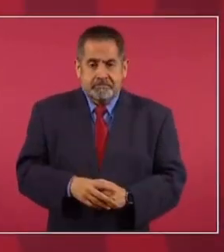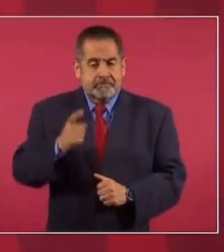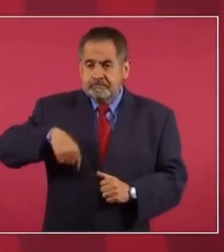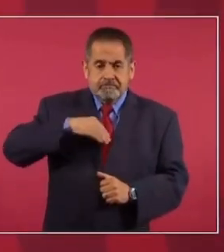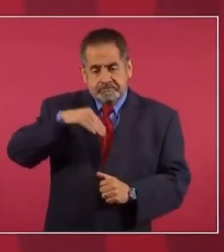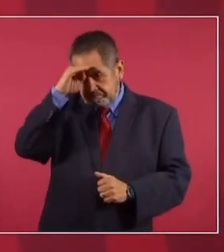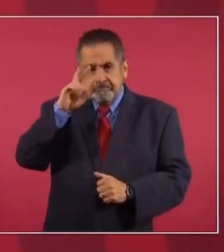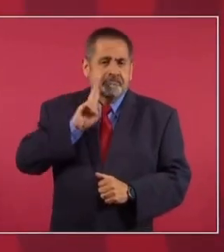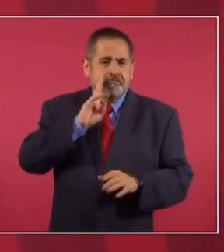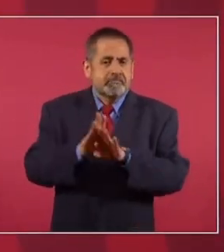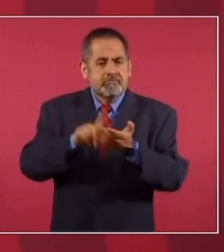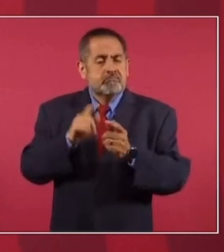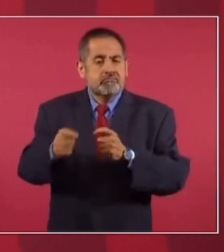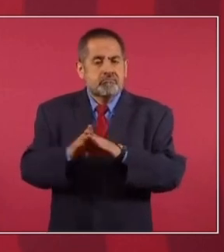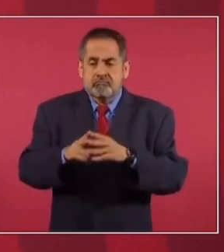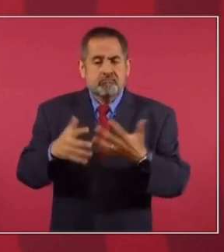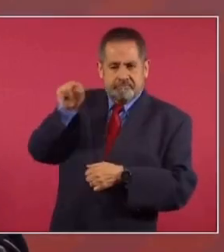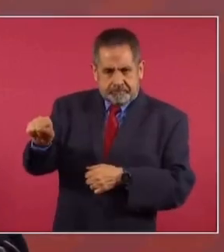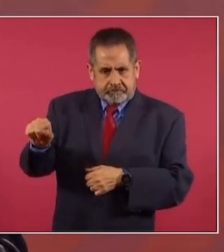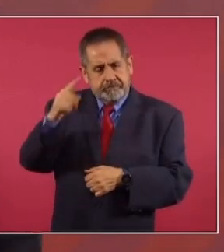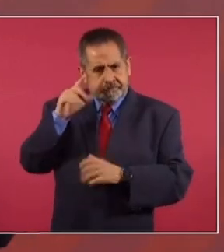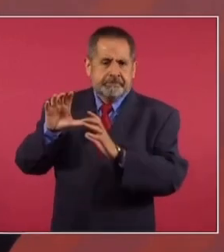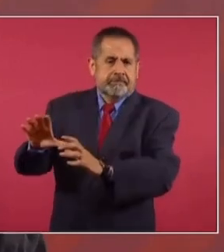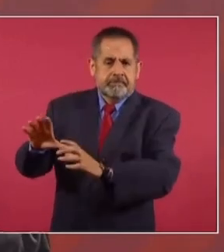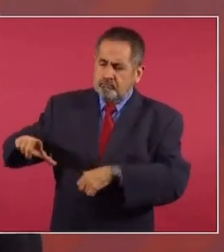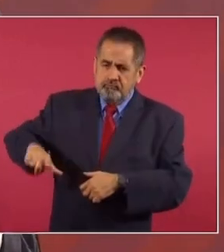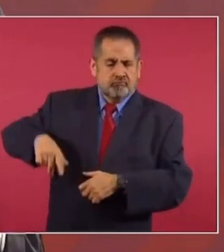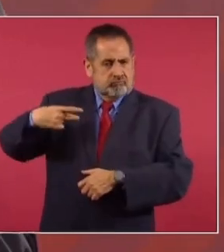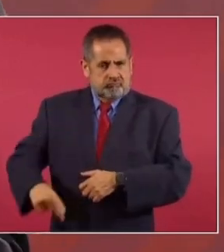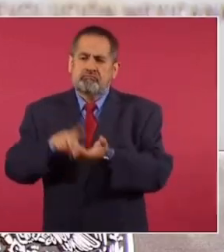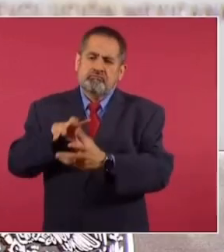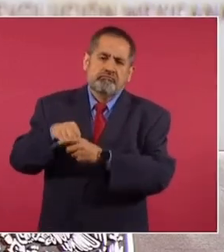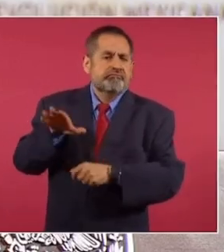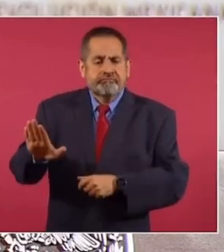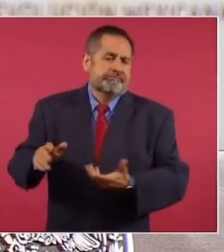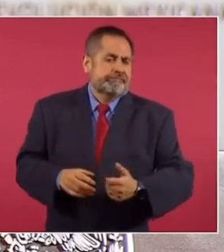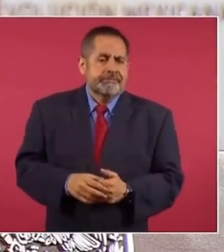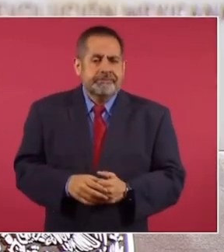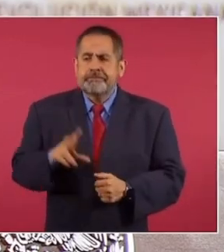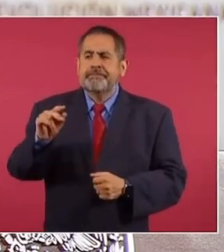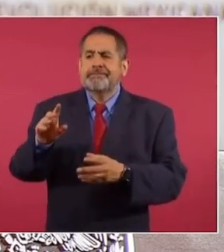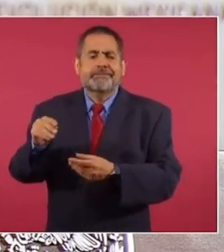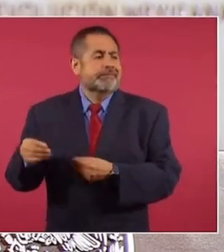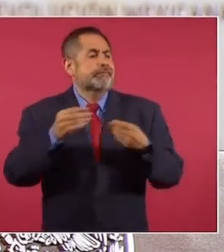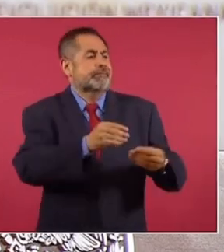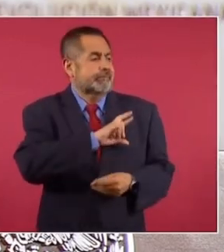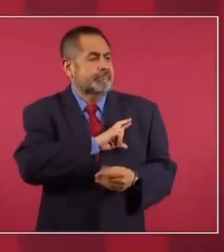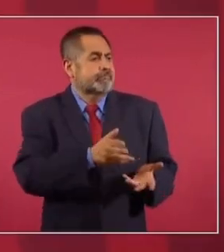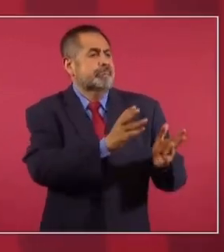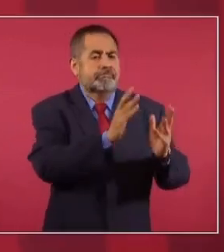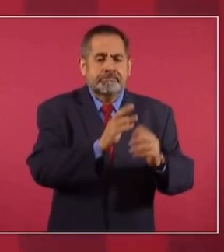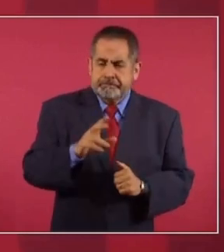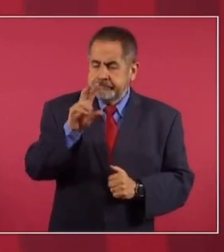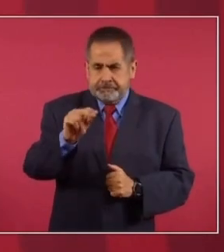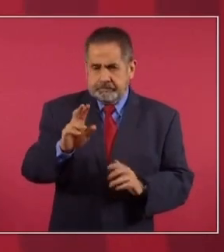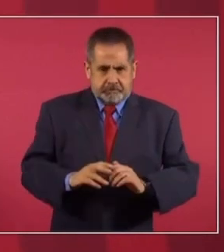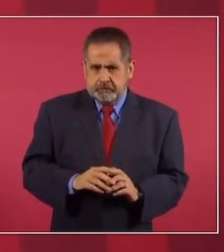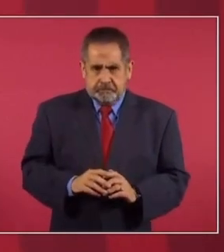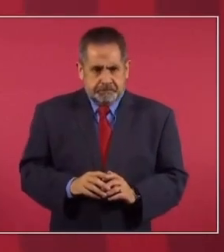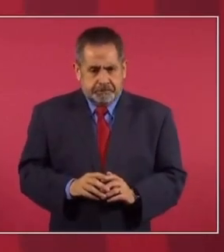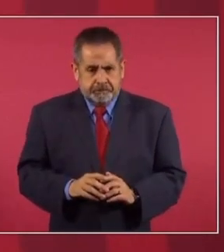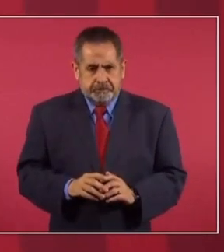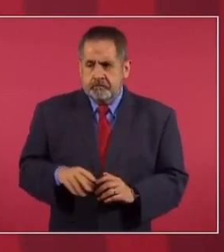que todo quede como empresa pública, sean empresas del pueblo, de la nación, que no se privaticen. No